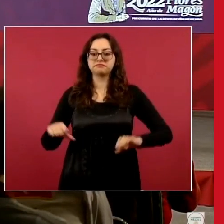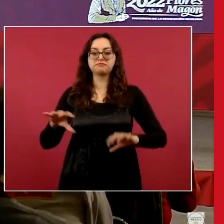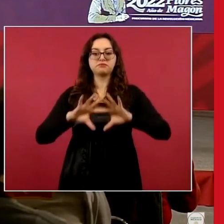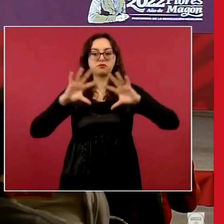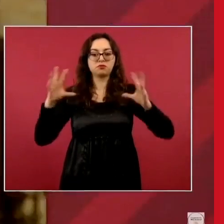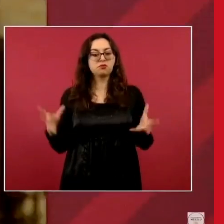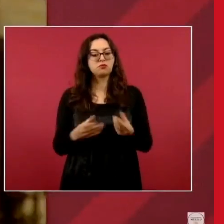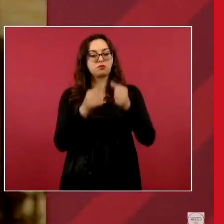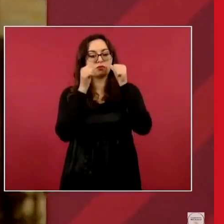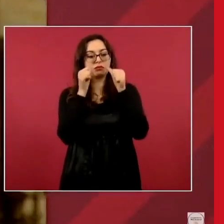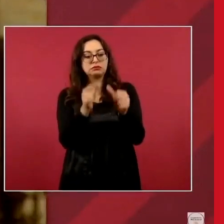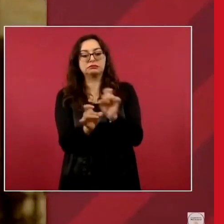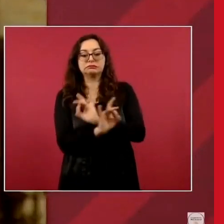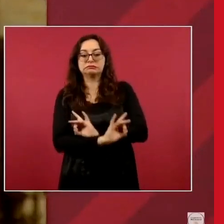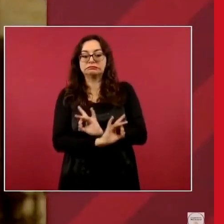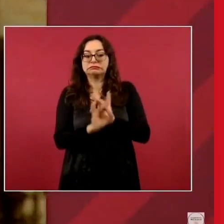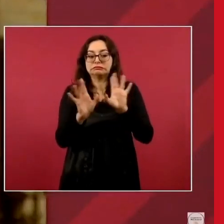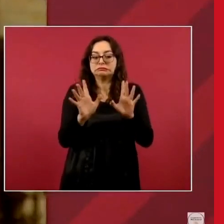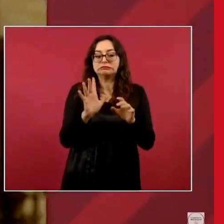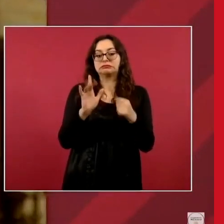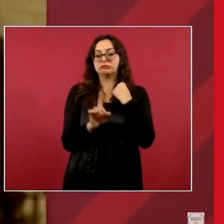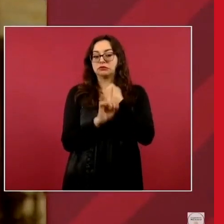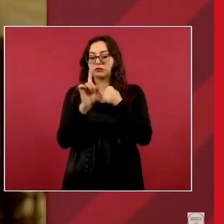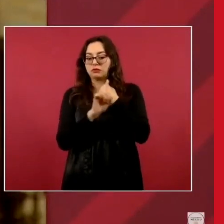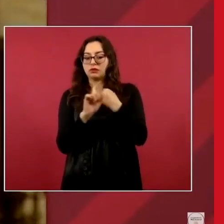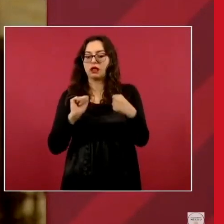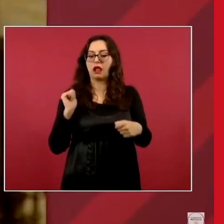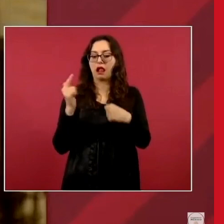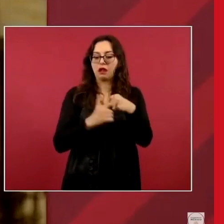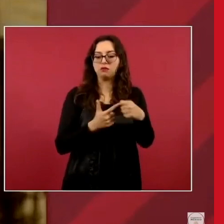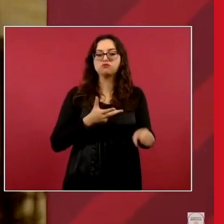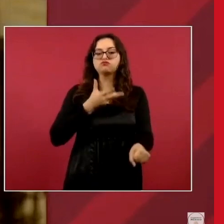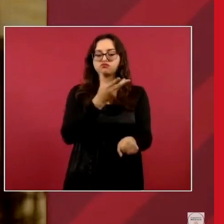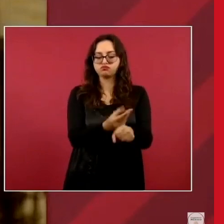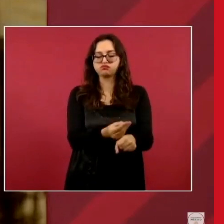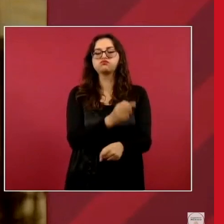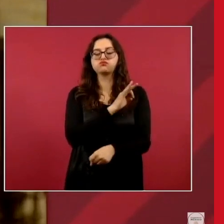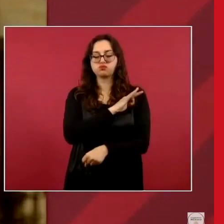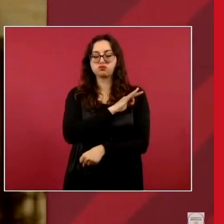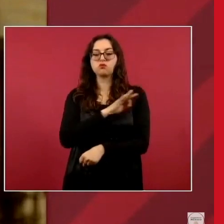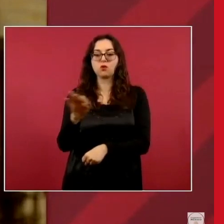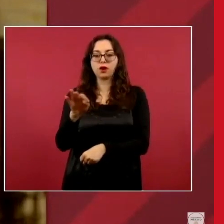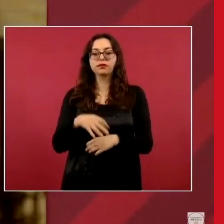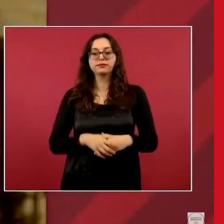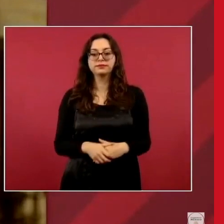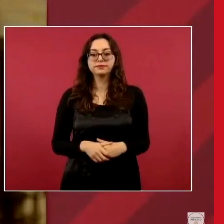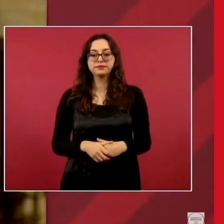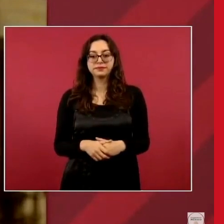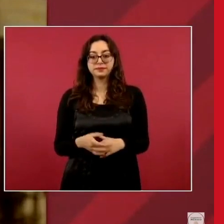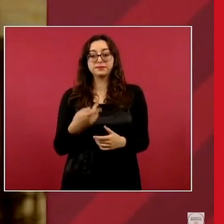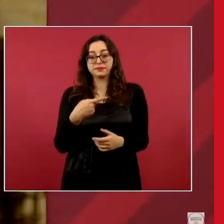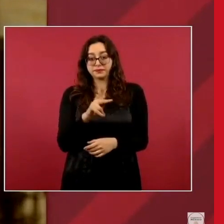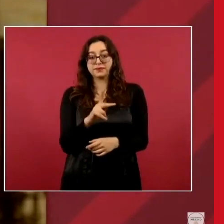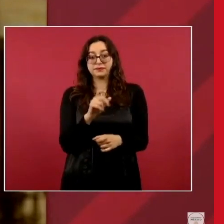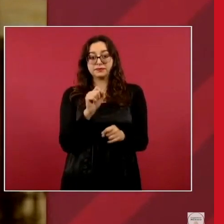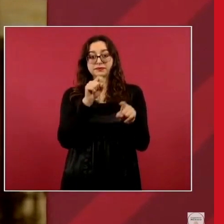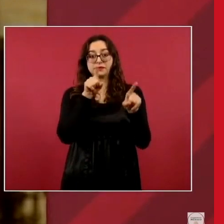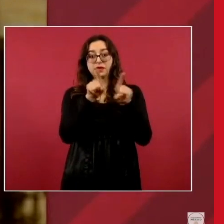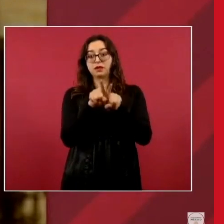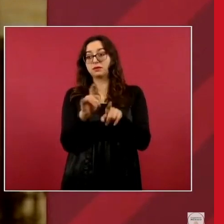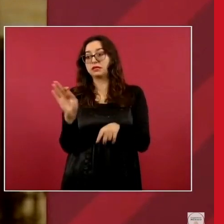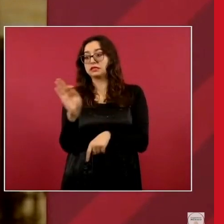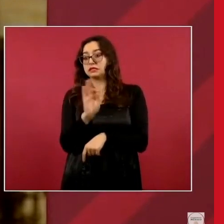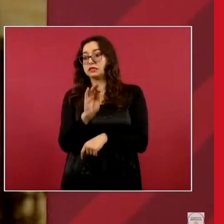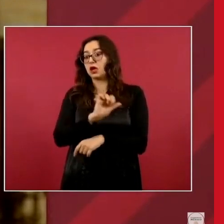de reforzar el estado para para seguir atendiendo se hará o atender algunas otras áreas